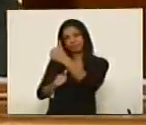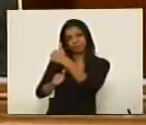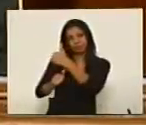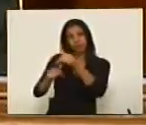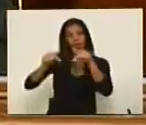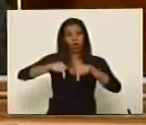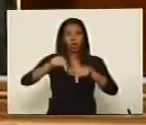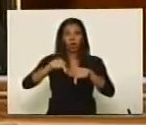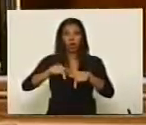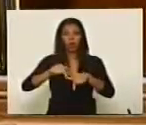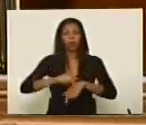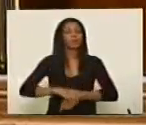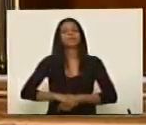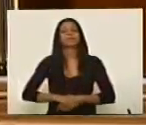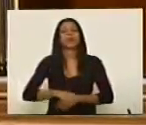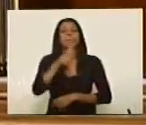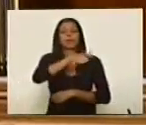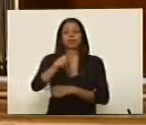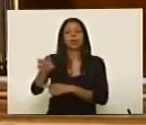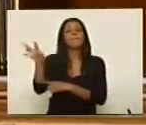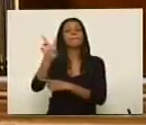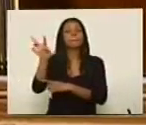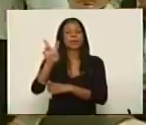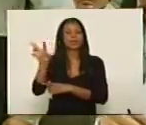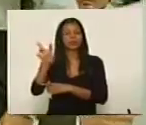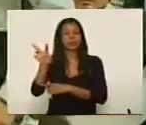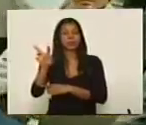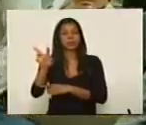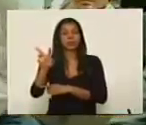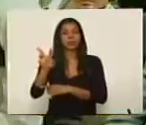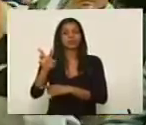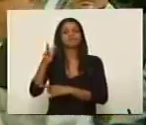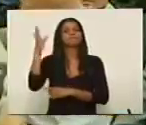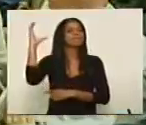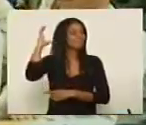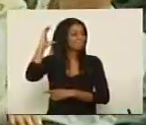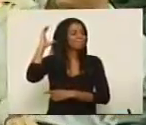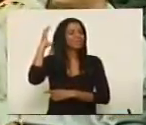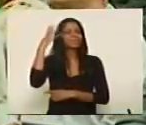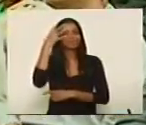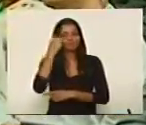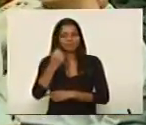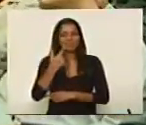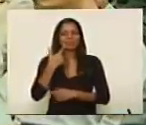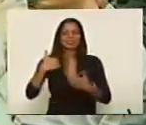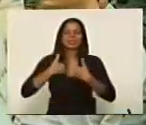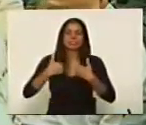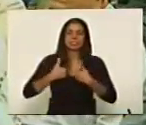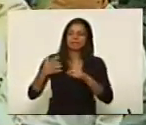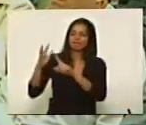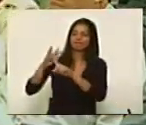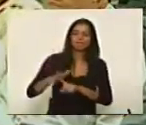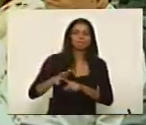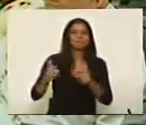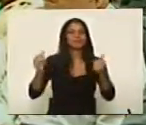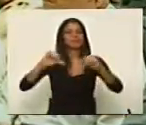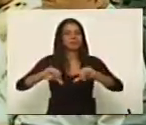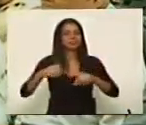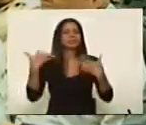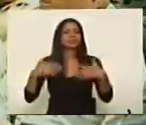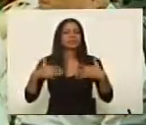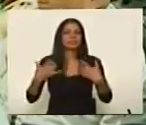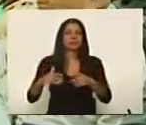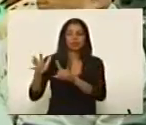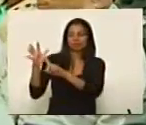hoy los venezolanos estamos conscientes de las dificultades dolorosas que ha significado una guerra económica. Una